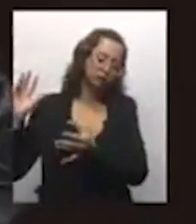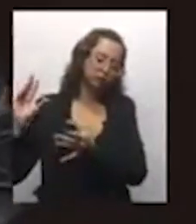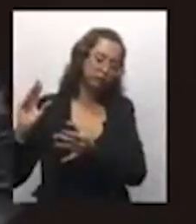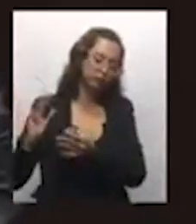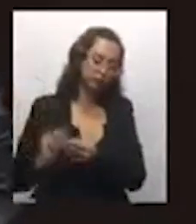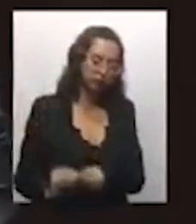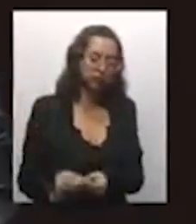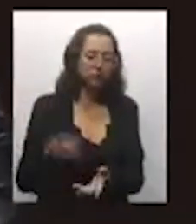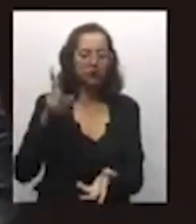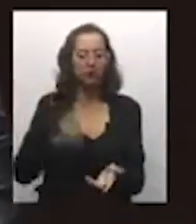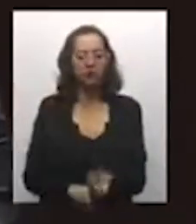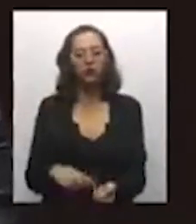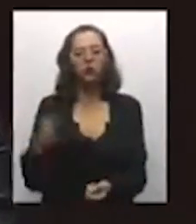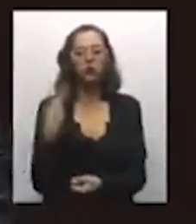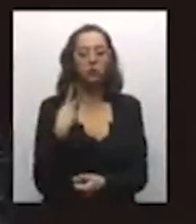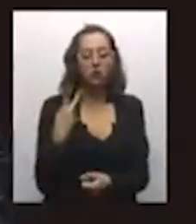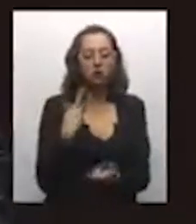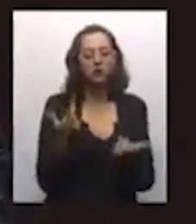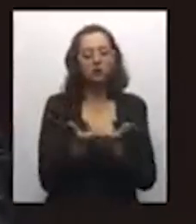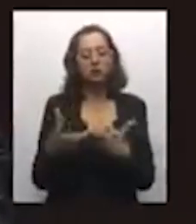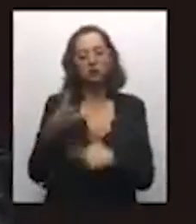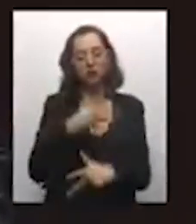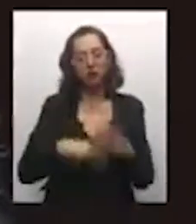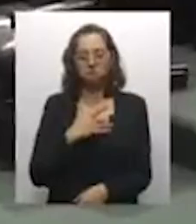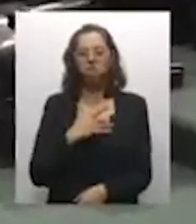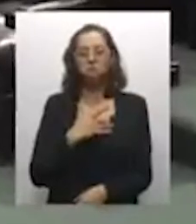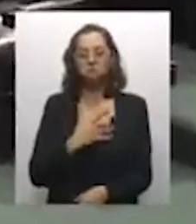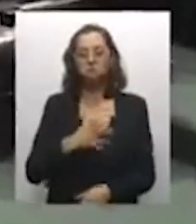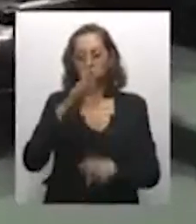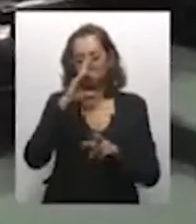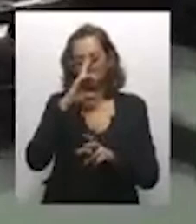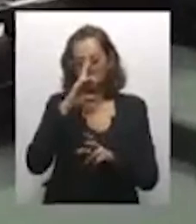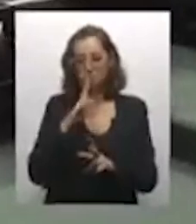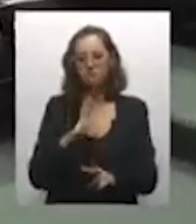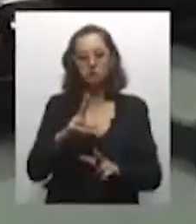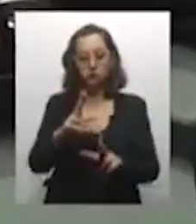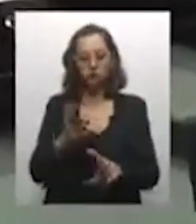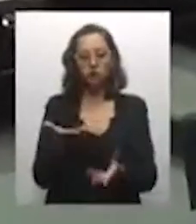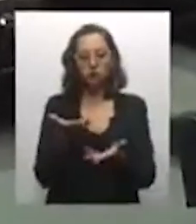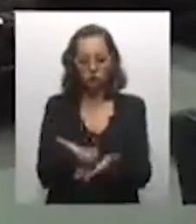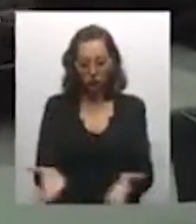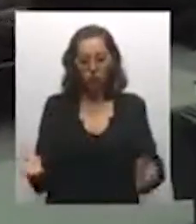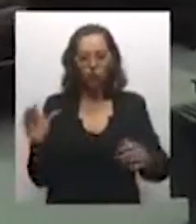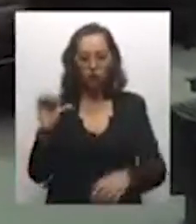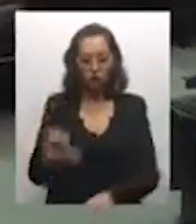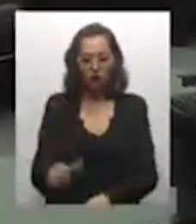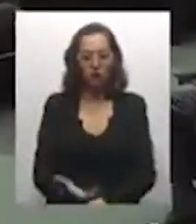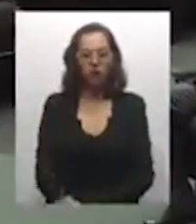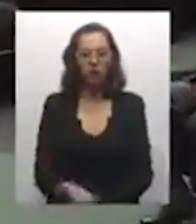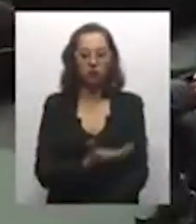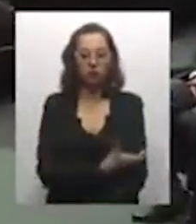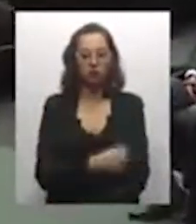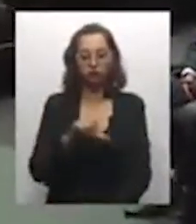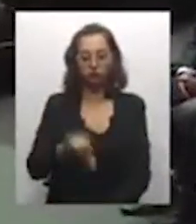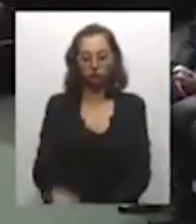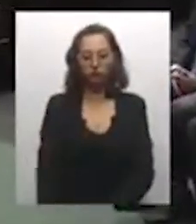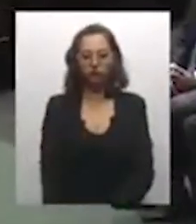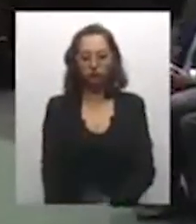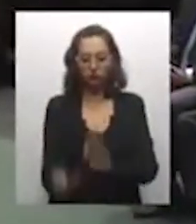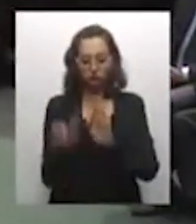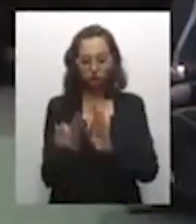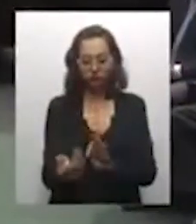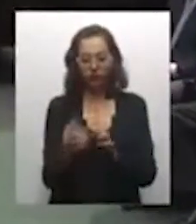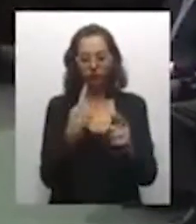político económico y social en su comparecencia el encargado de la seguridad nacional